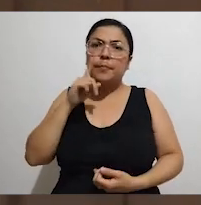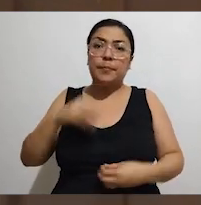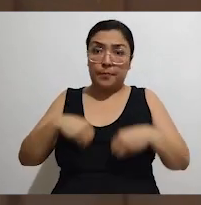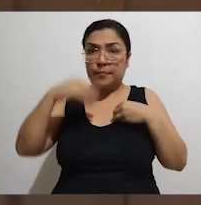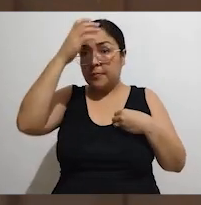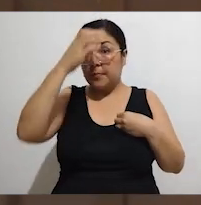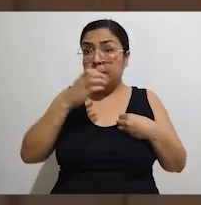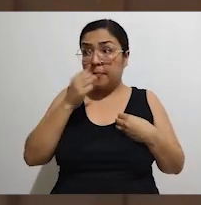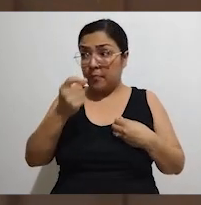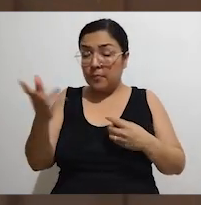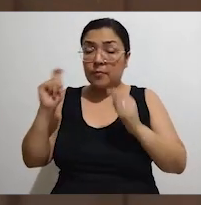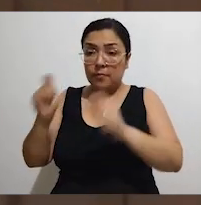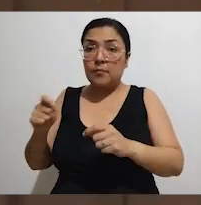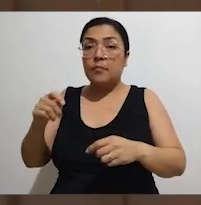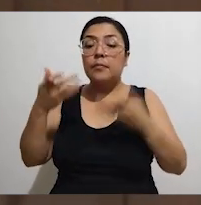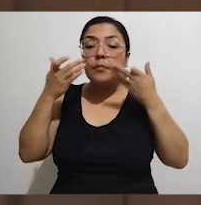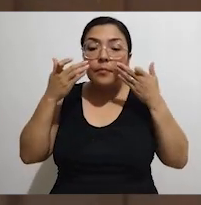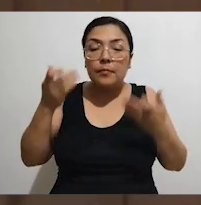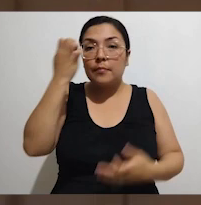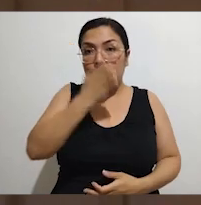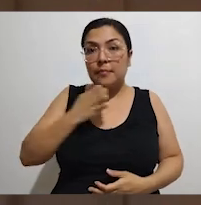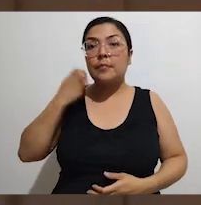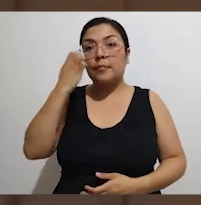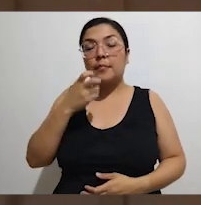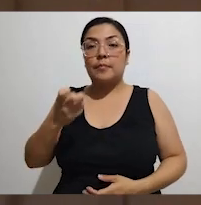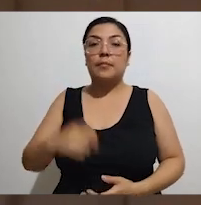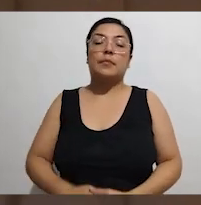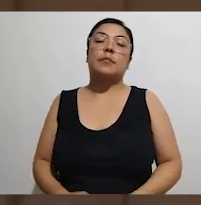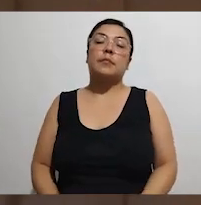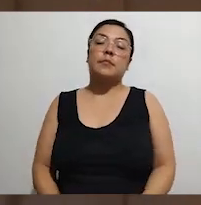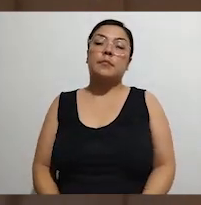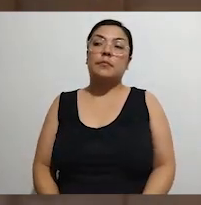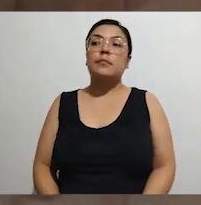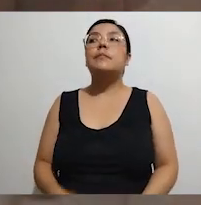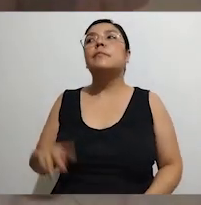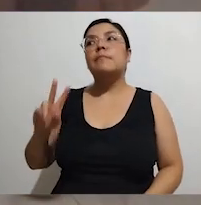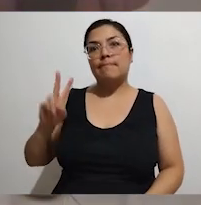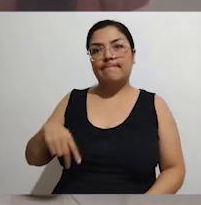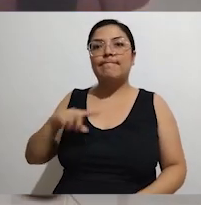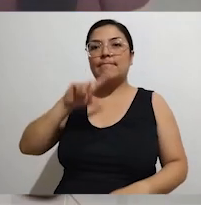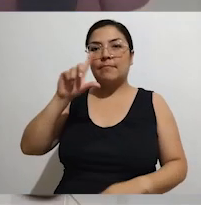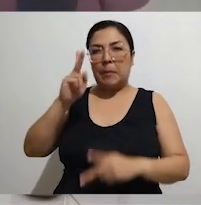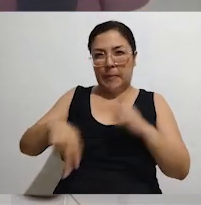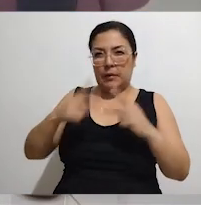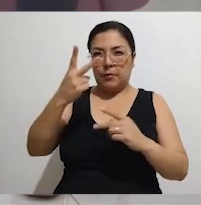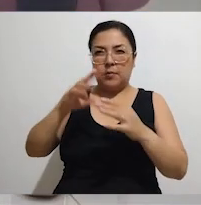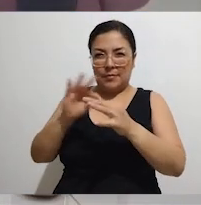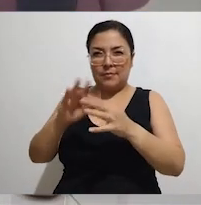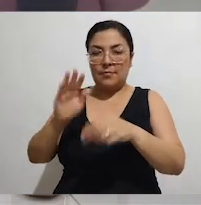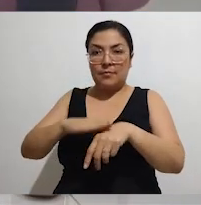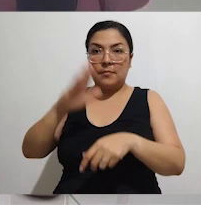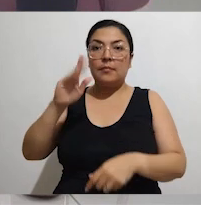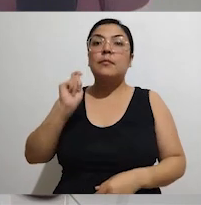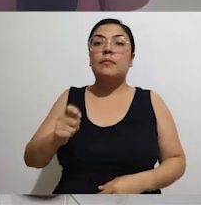tareas propias de una cultura democrática y de un Estado de Derecho. Claro que sí, ahorita más adelante en el segundo bloque me gustaría que platicáramos un